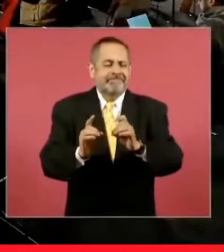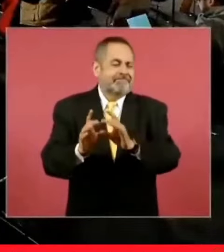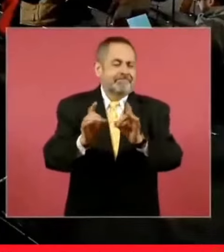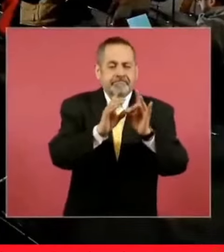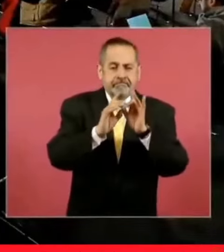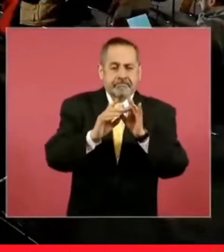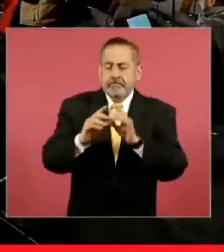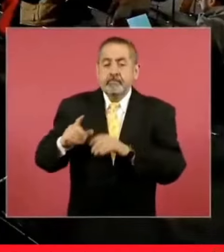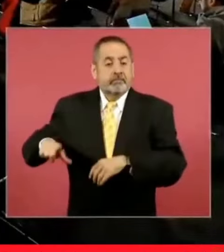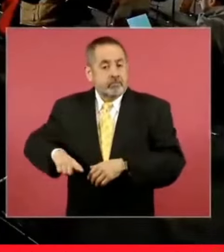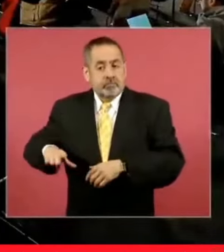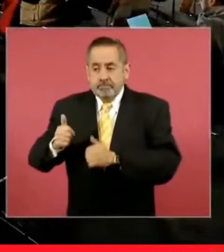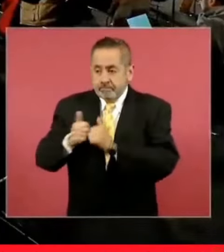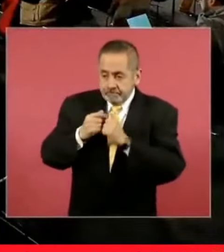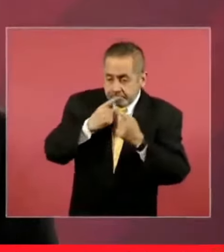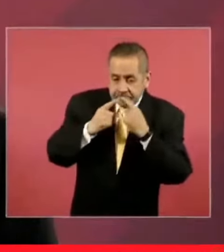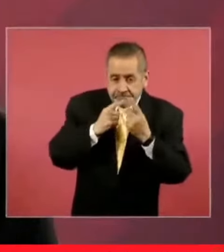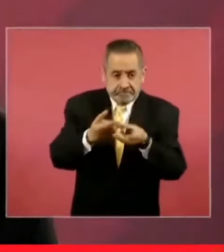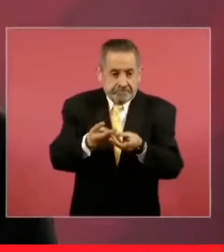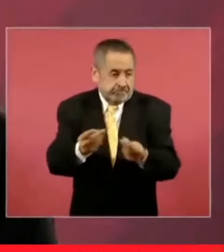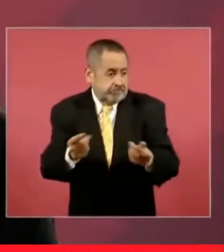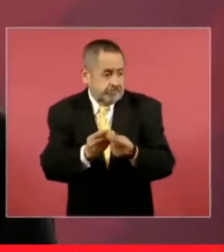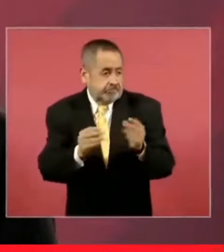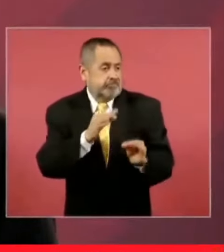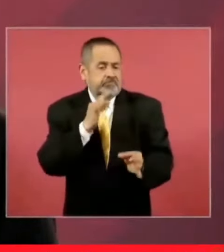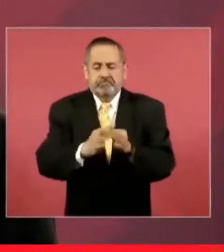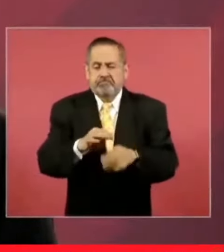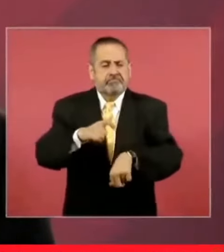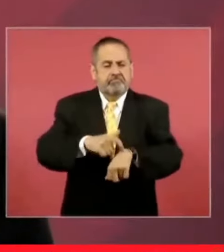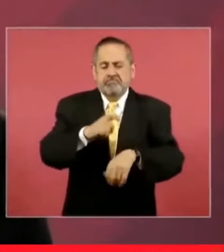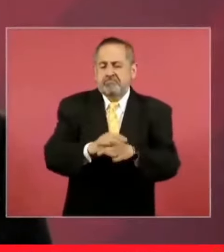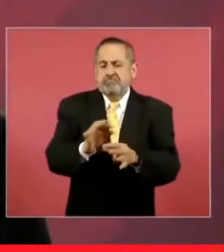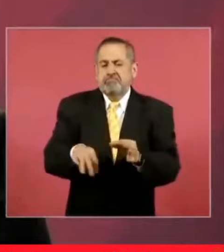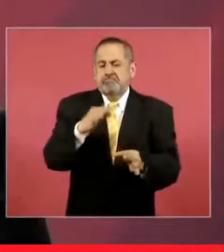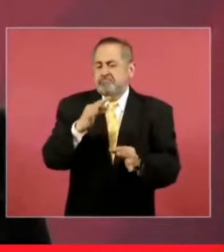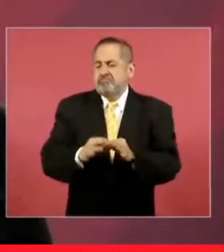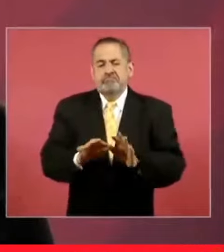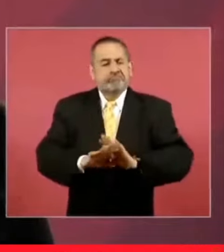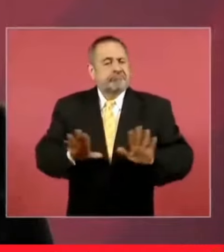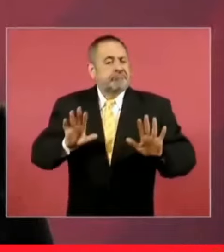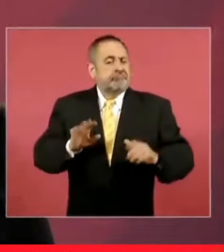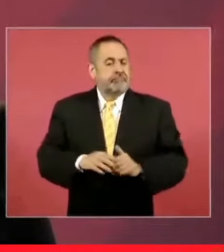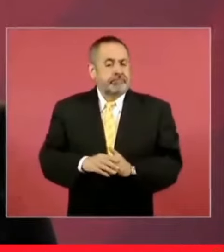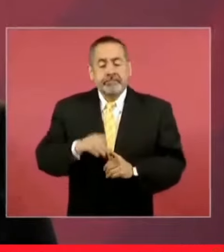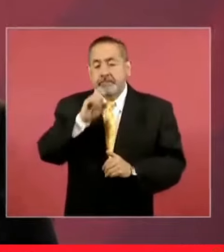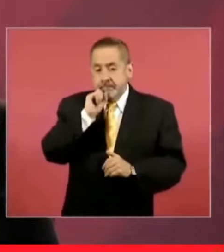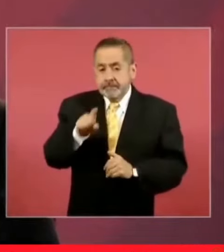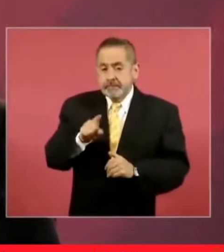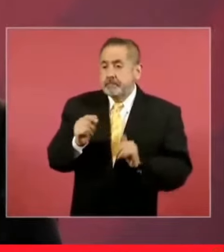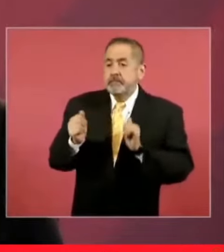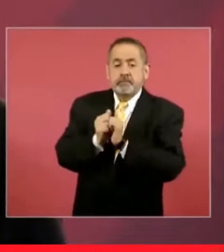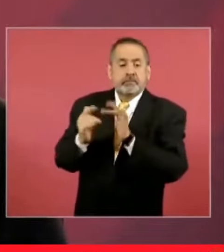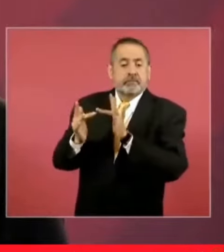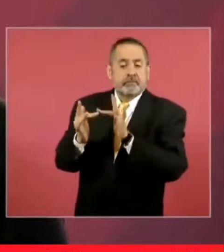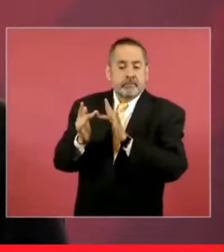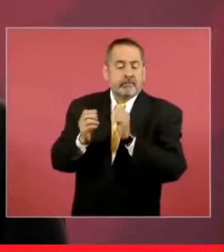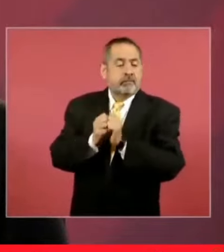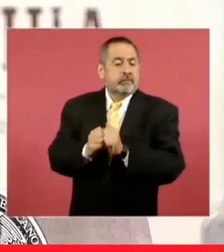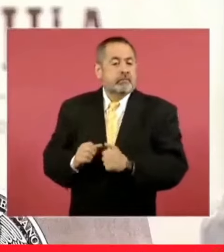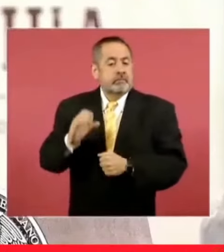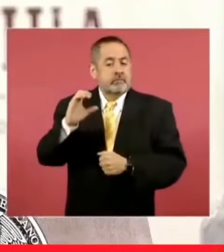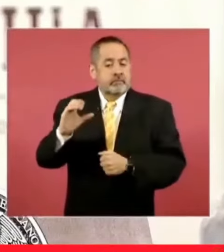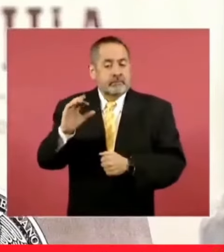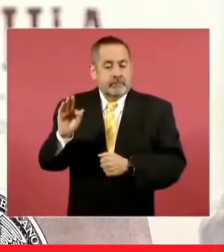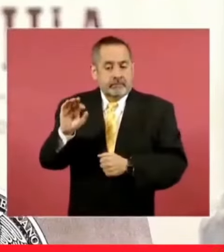salimos en tiempo y forma con esto. También tuvimos una muy buena coordinación con la Comisión Federal de Electricidad